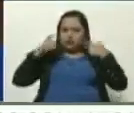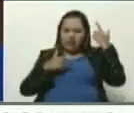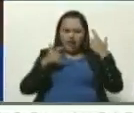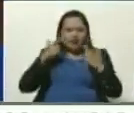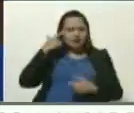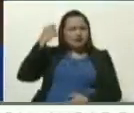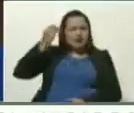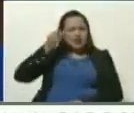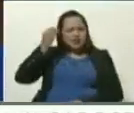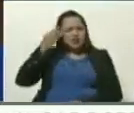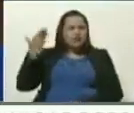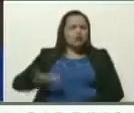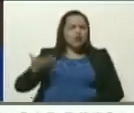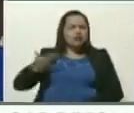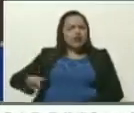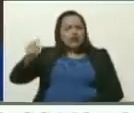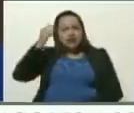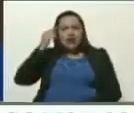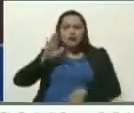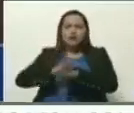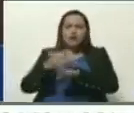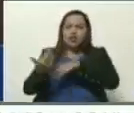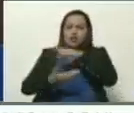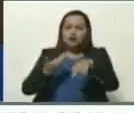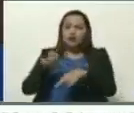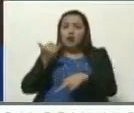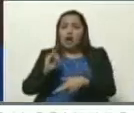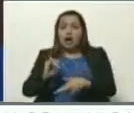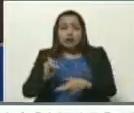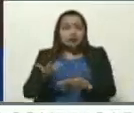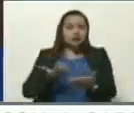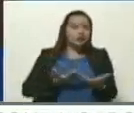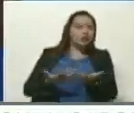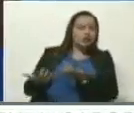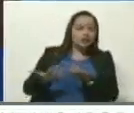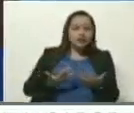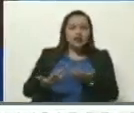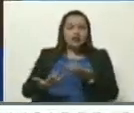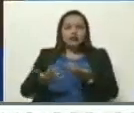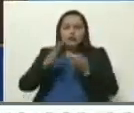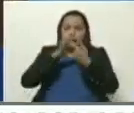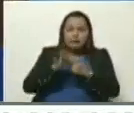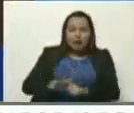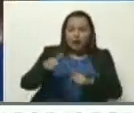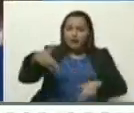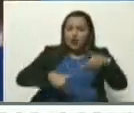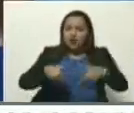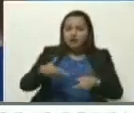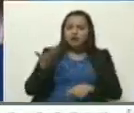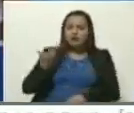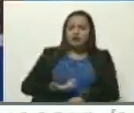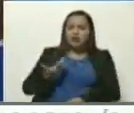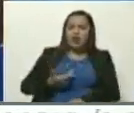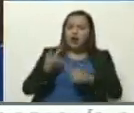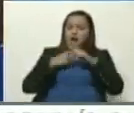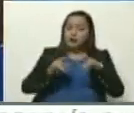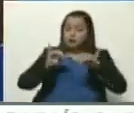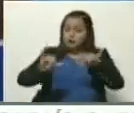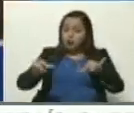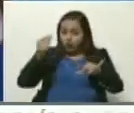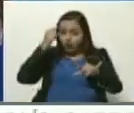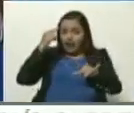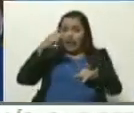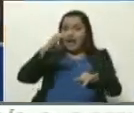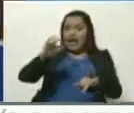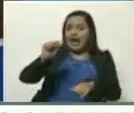momento memorable, porque la revolución venía de una derrota significativa, y creo que ese momento de Arles